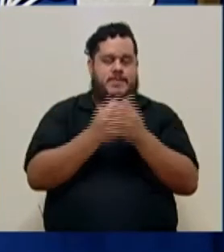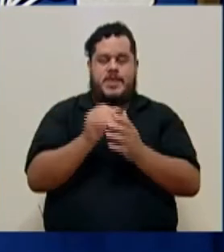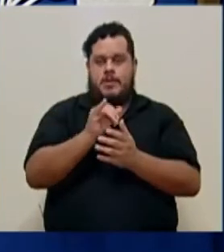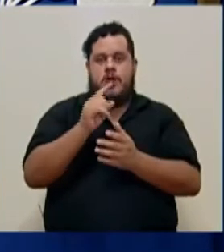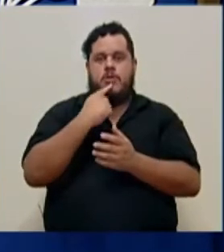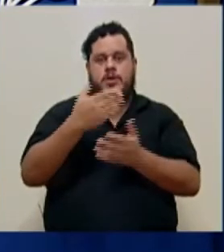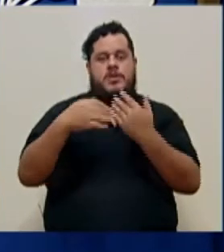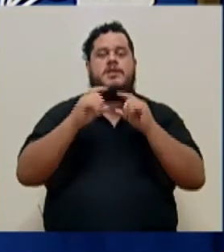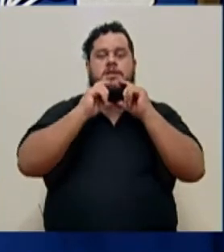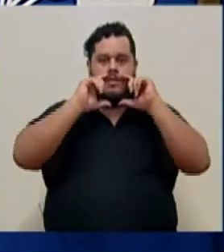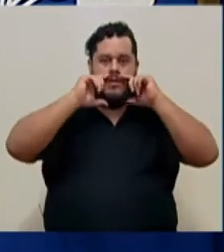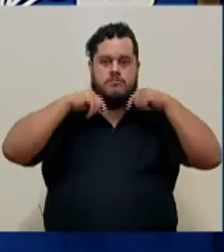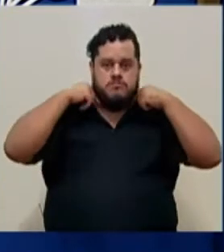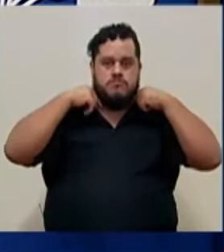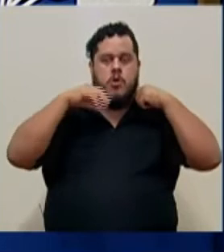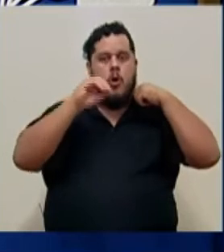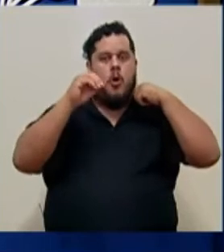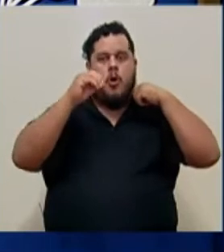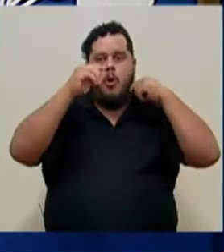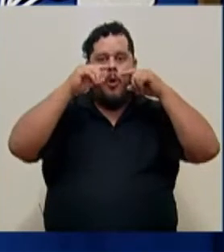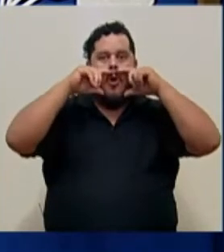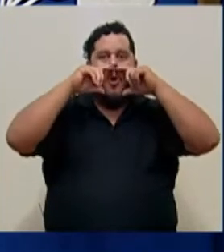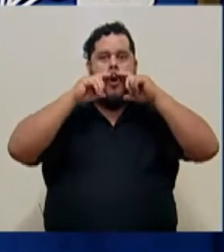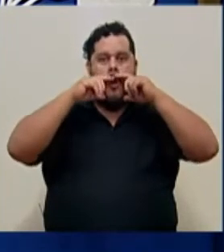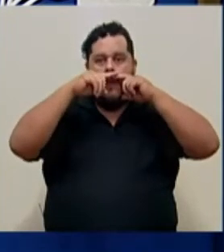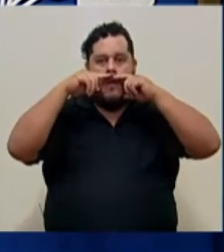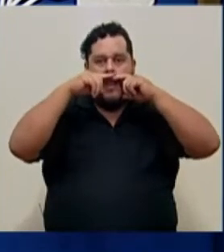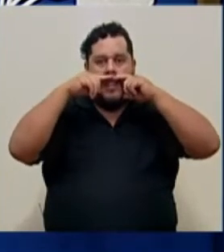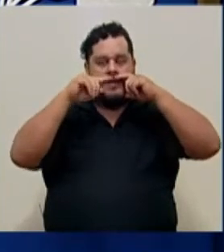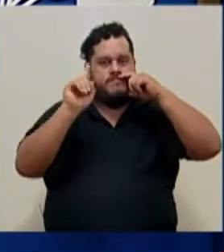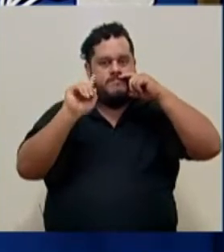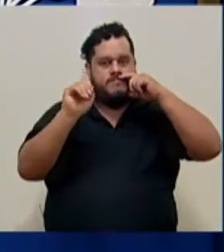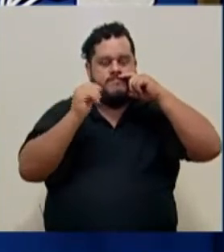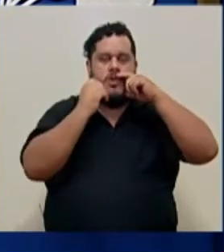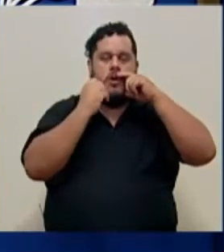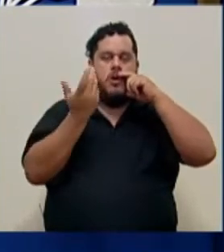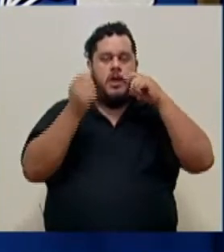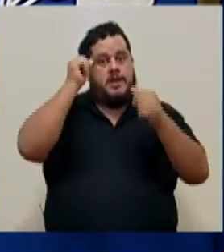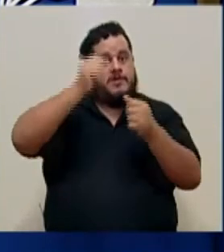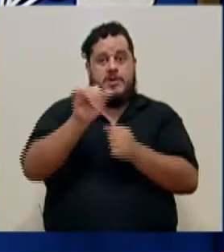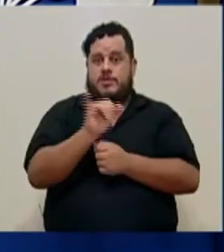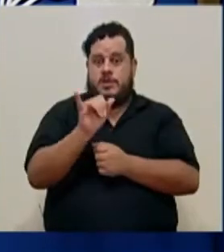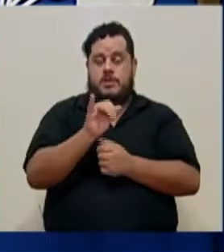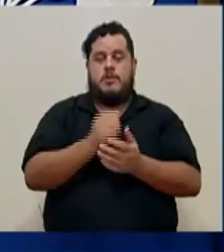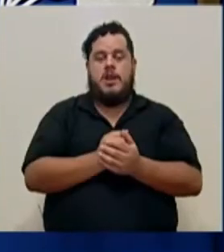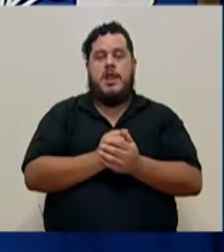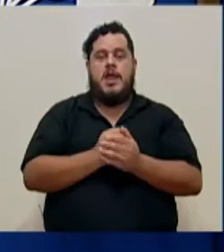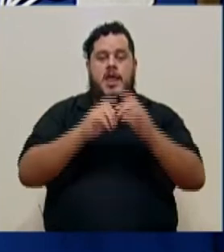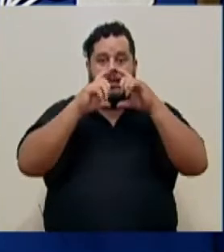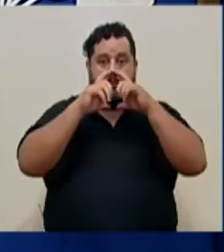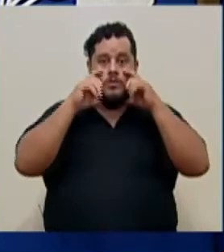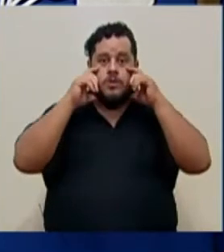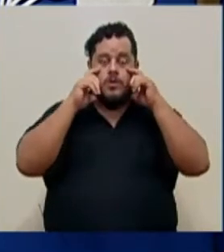indicábamos anteriormente, en el cuello o con la nariz totalmente descubierta. Recordemos que también el cubrebocas,